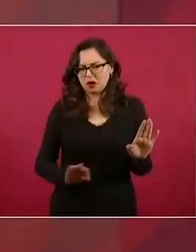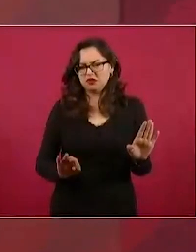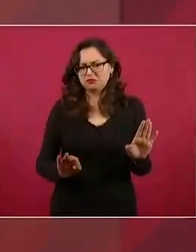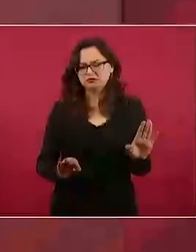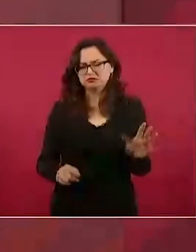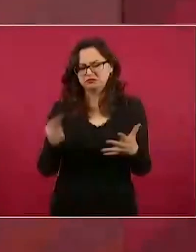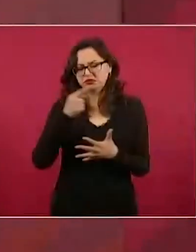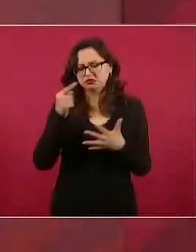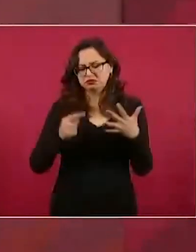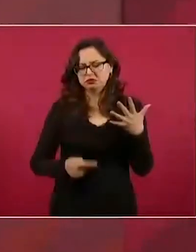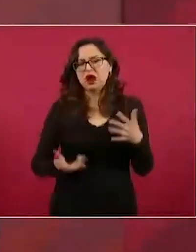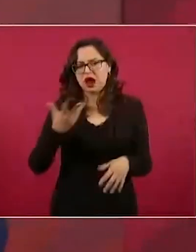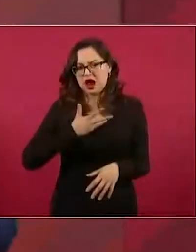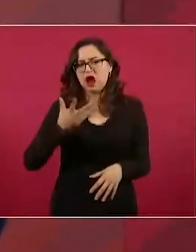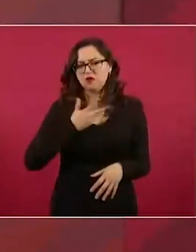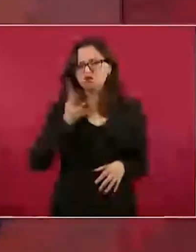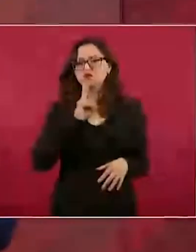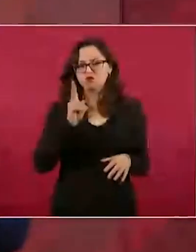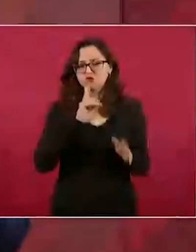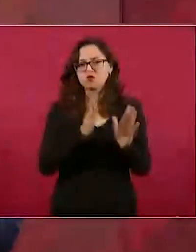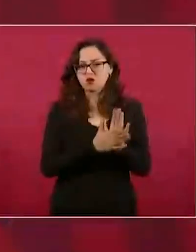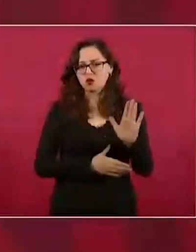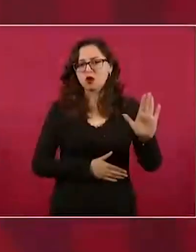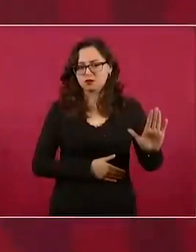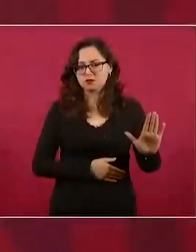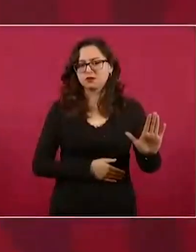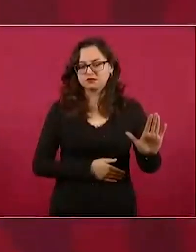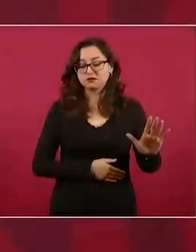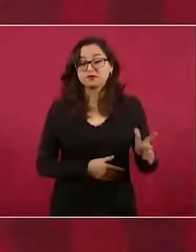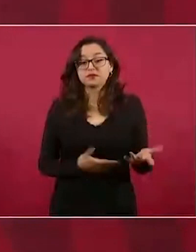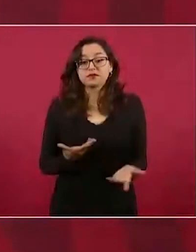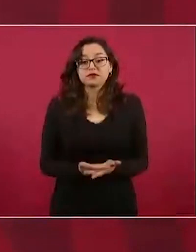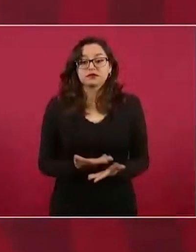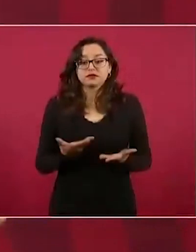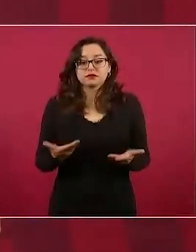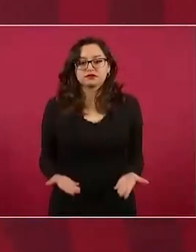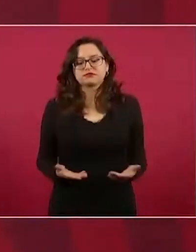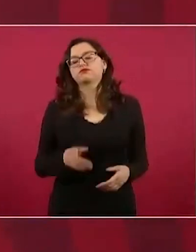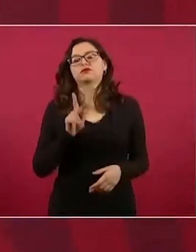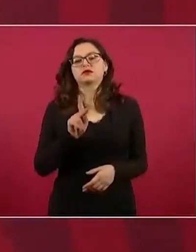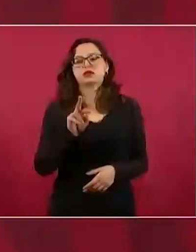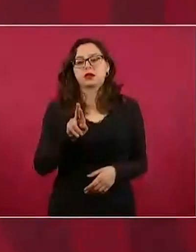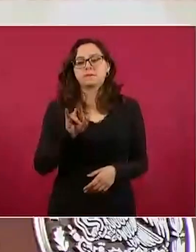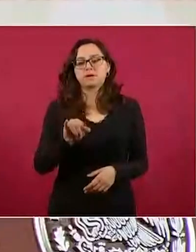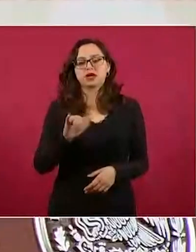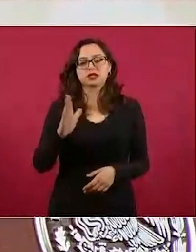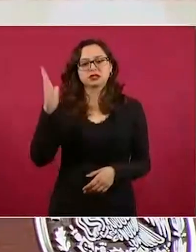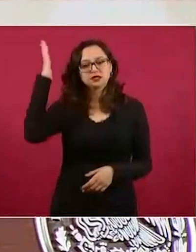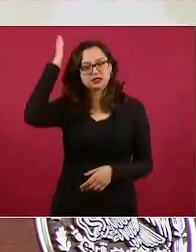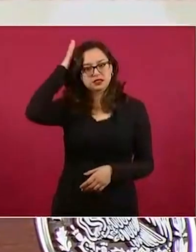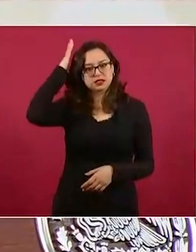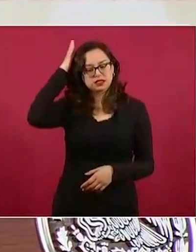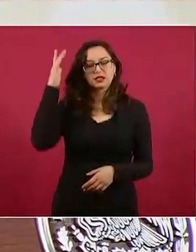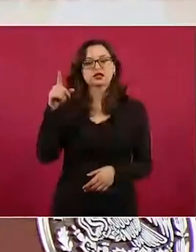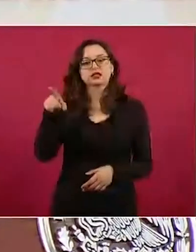Incluso el que está ahora de líder del PRI en la